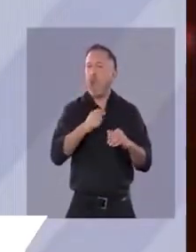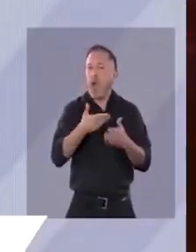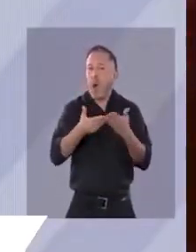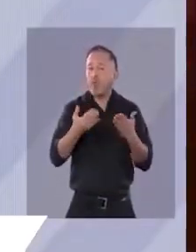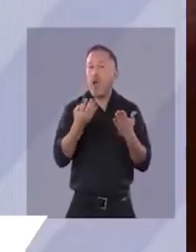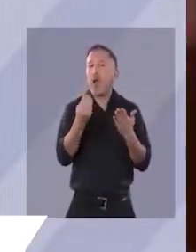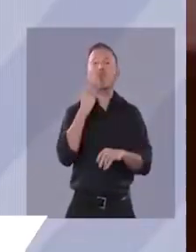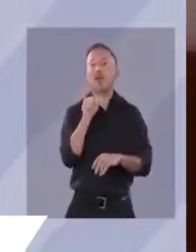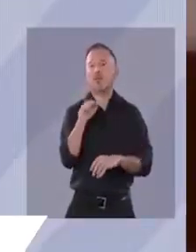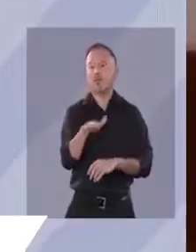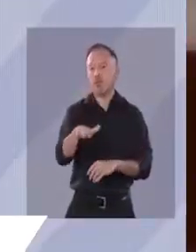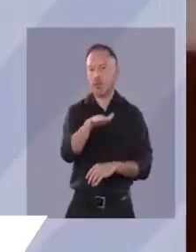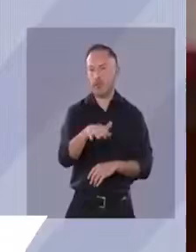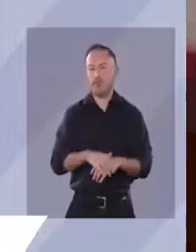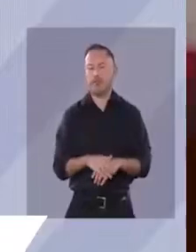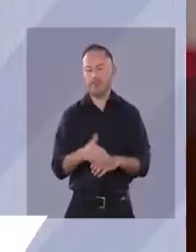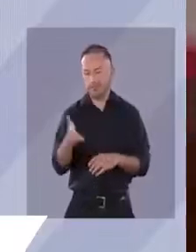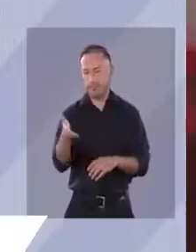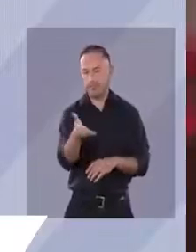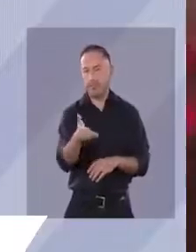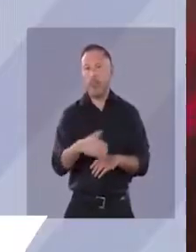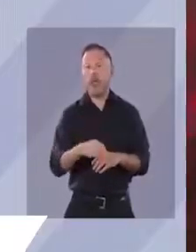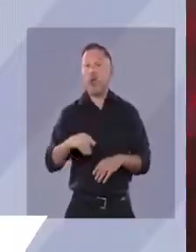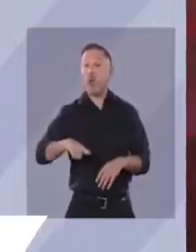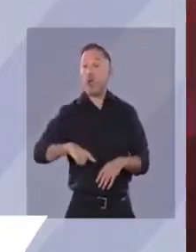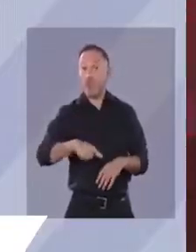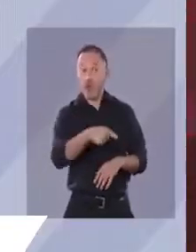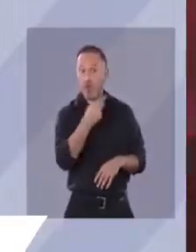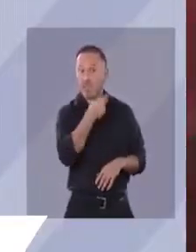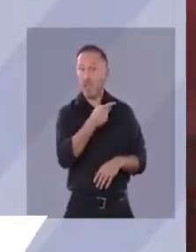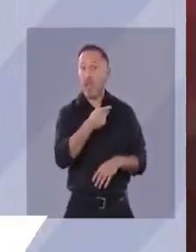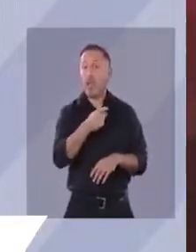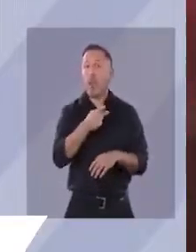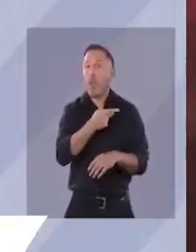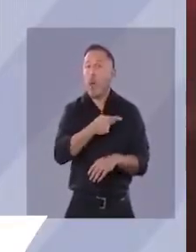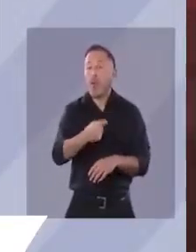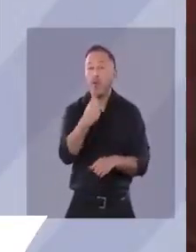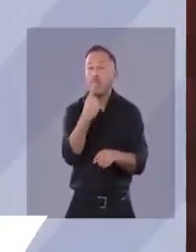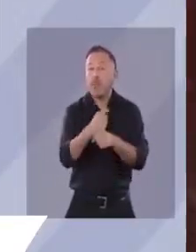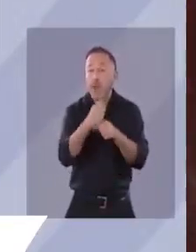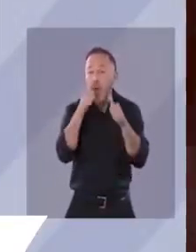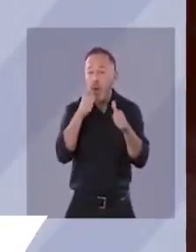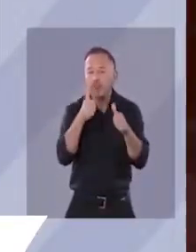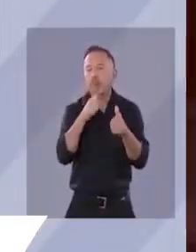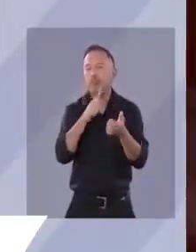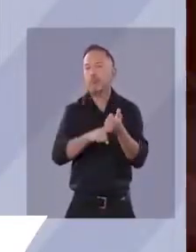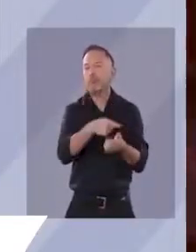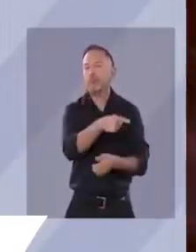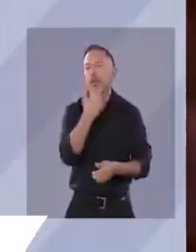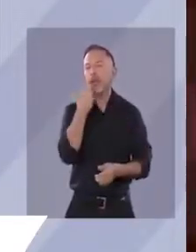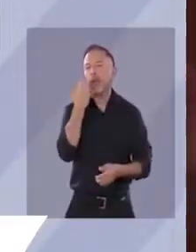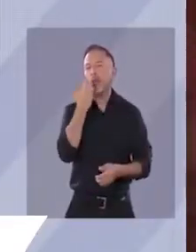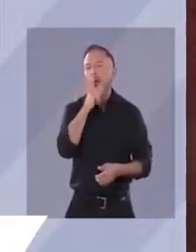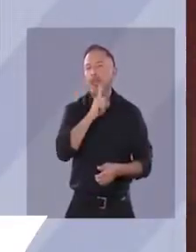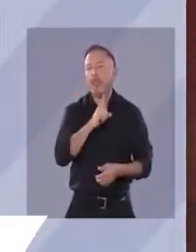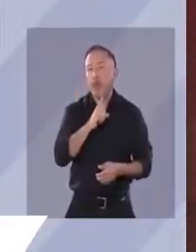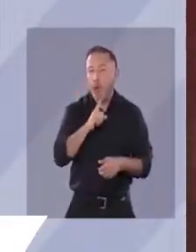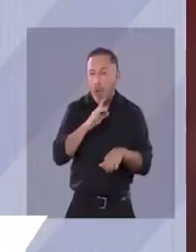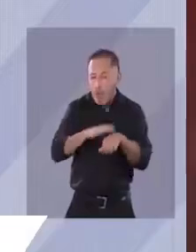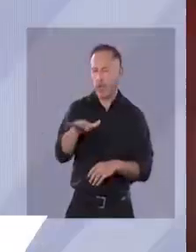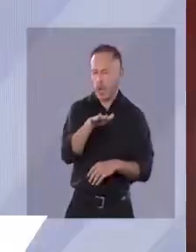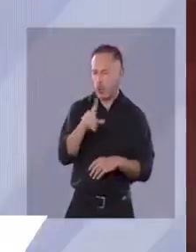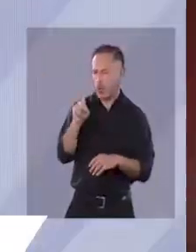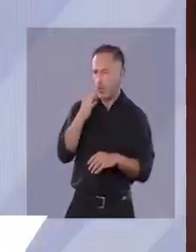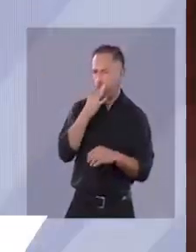de engañar a la gente diciendo que el PRIAN no va a quitar los programas sociales, que ellos están de acuerdo